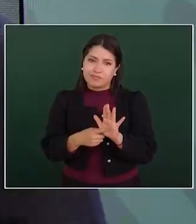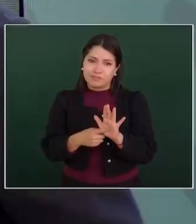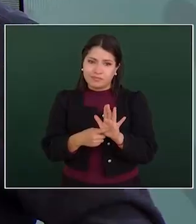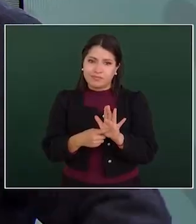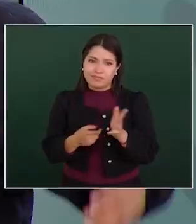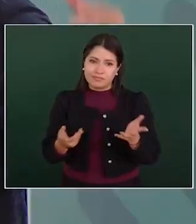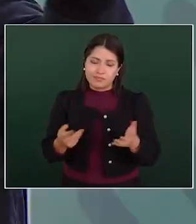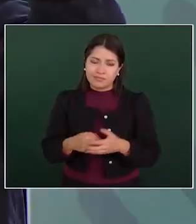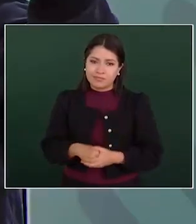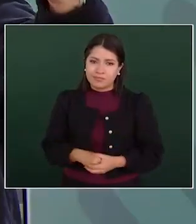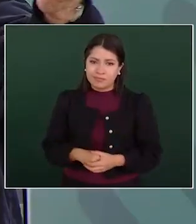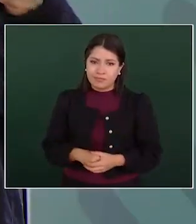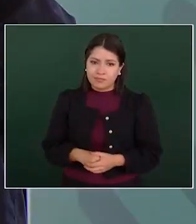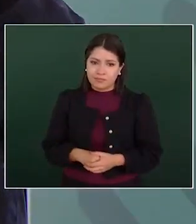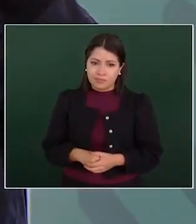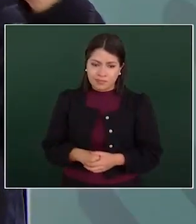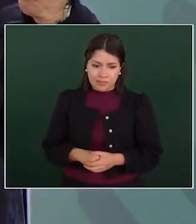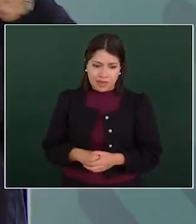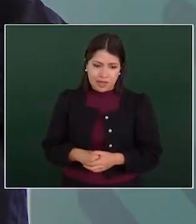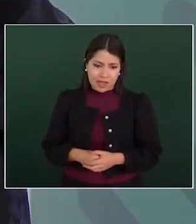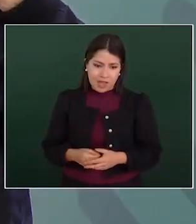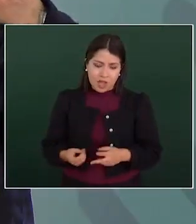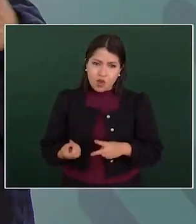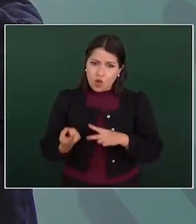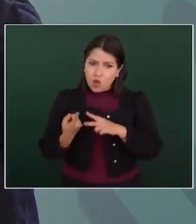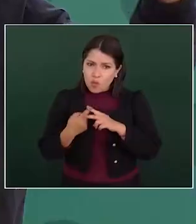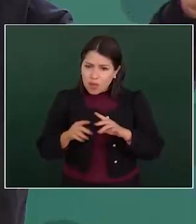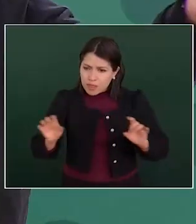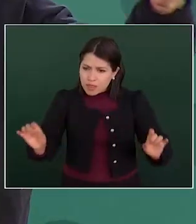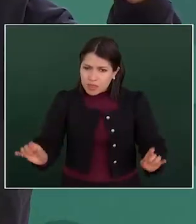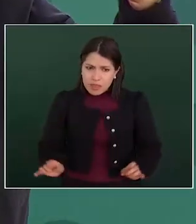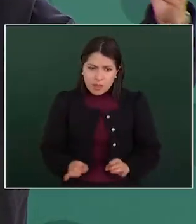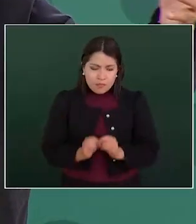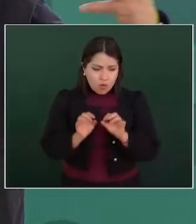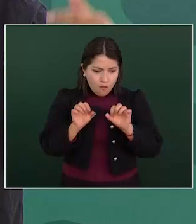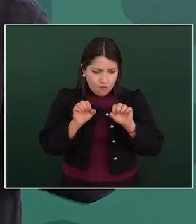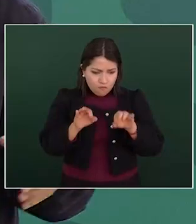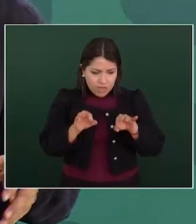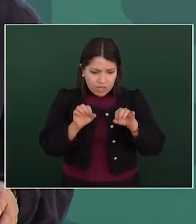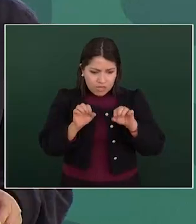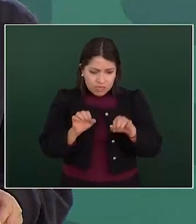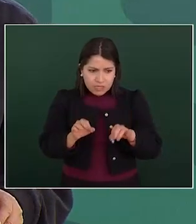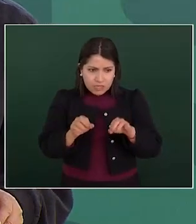Y empieza a salir humo de las oficinas.